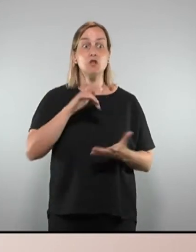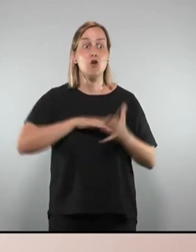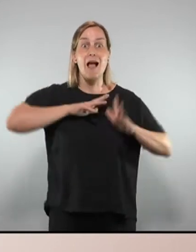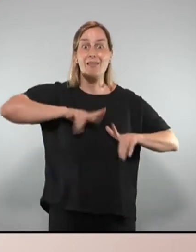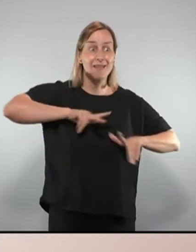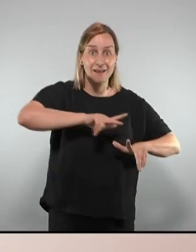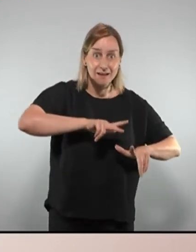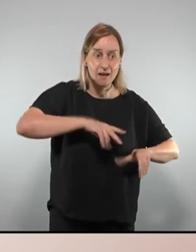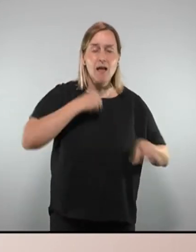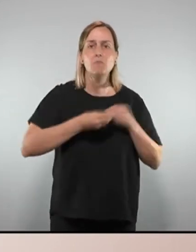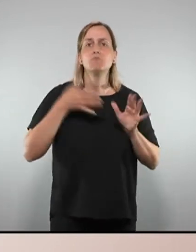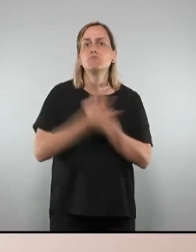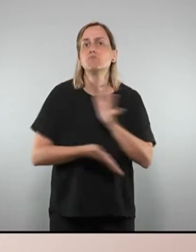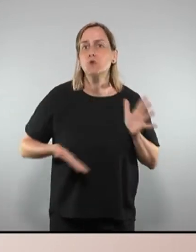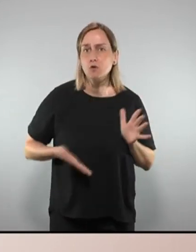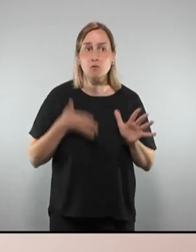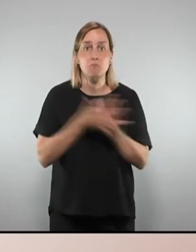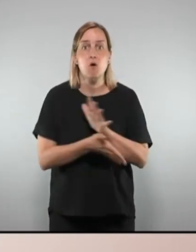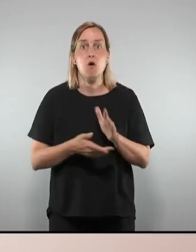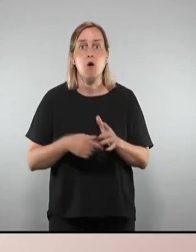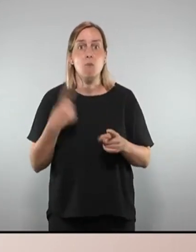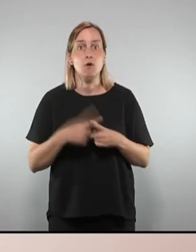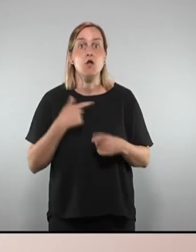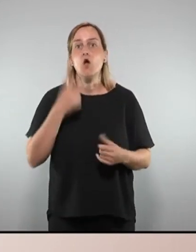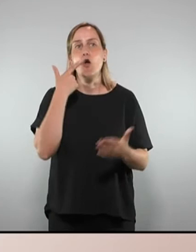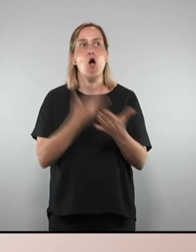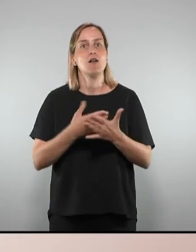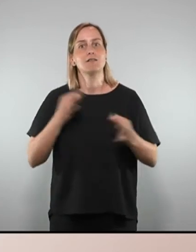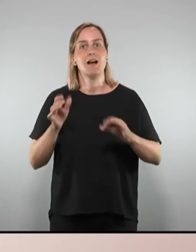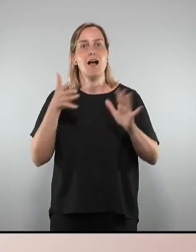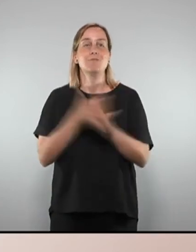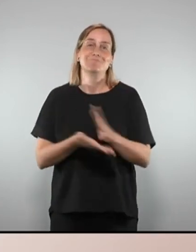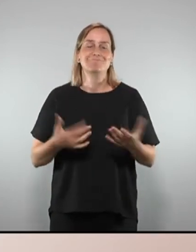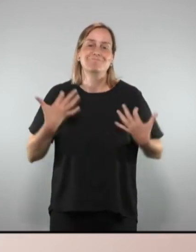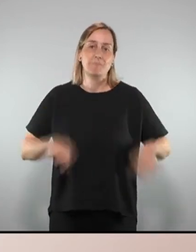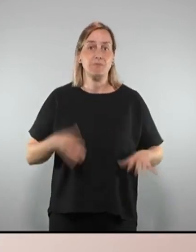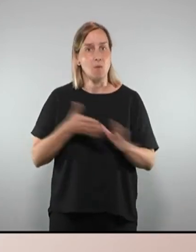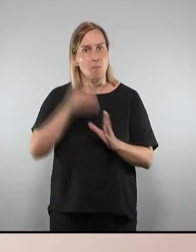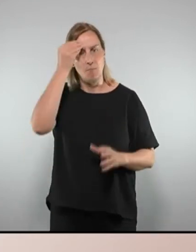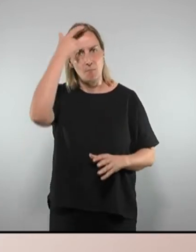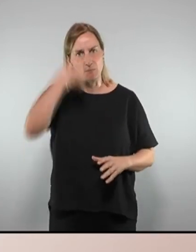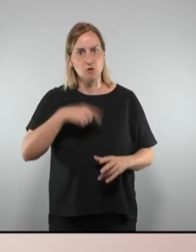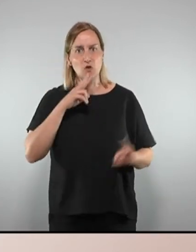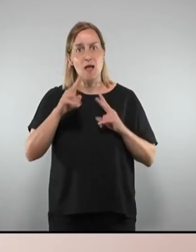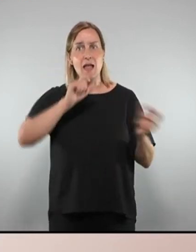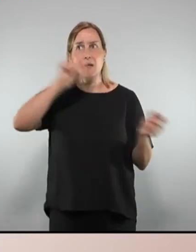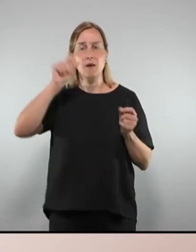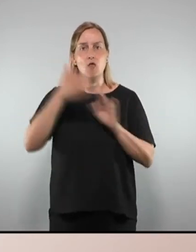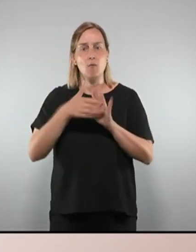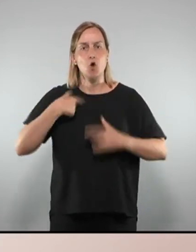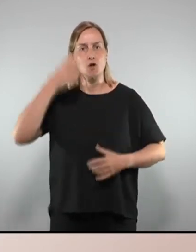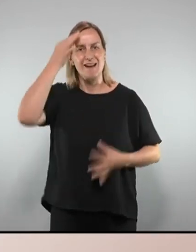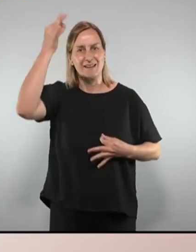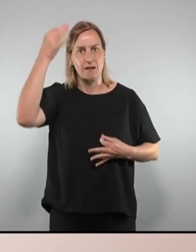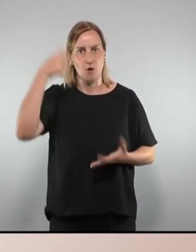ocasiones lo hace no porque cuidado no estoy estableciendo una relación de causalidad porque creo que soy una persona que cuando hablo de inmigración hablo con rigor